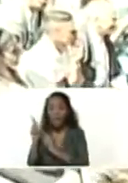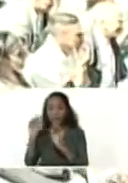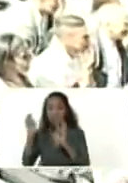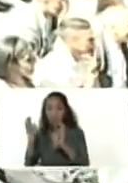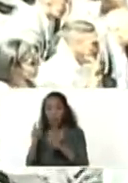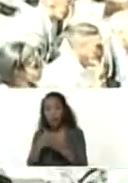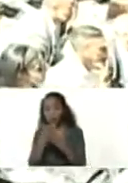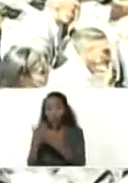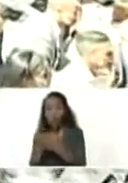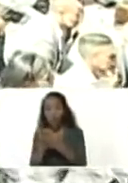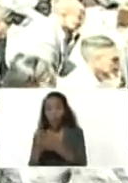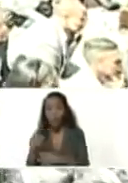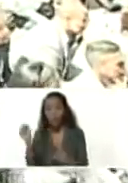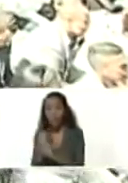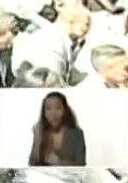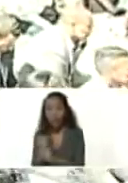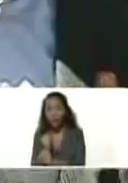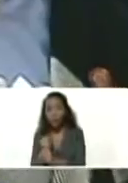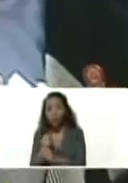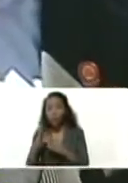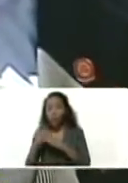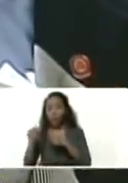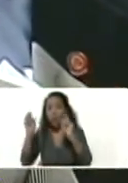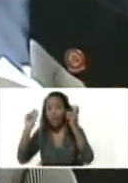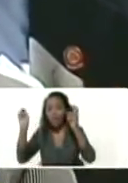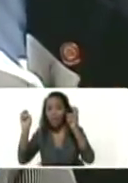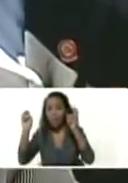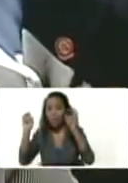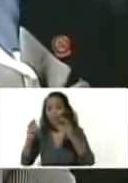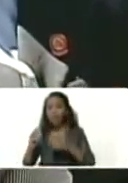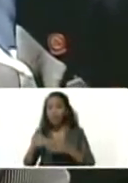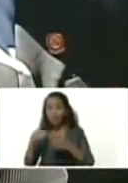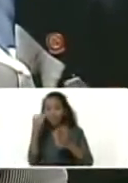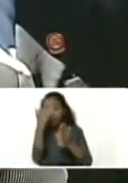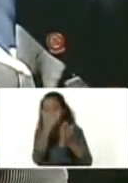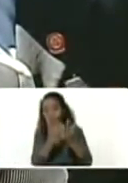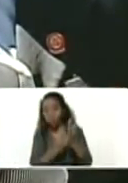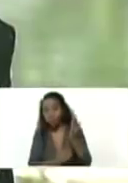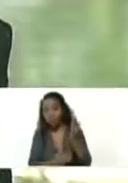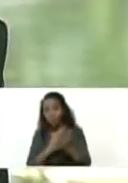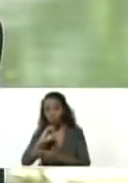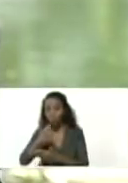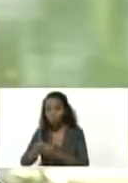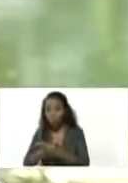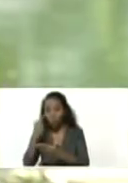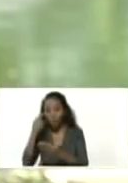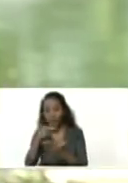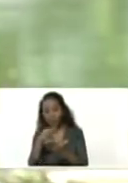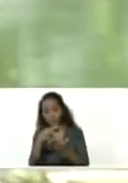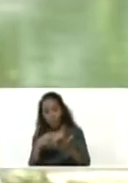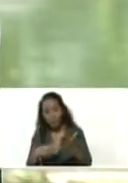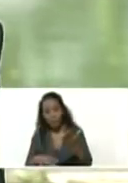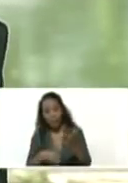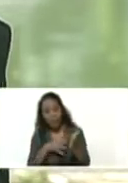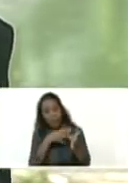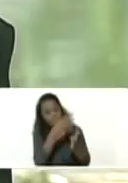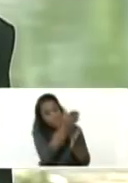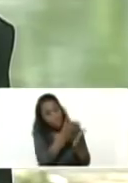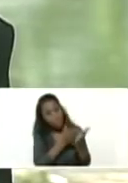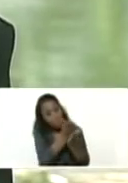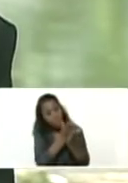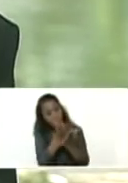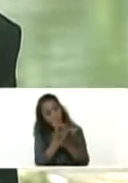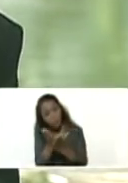ya trabajando todo el tema de los contenidos curriculares, de las materias. ¿Cómo se imaginan ustedes